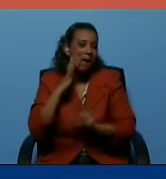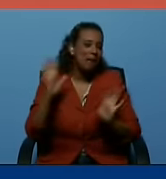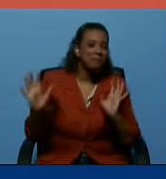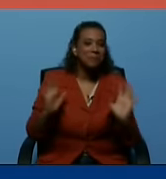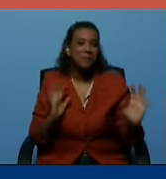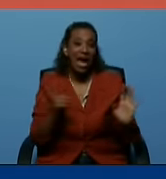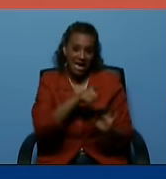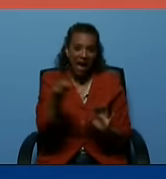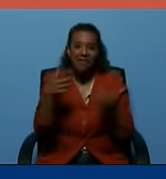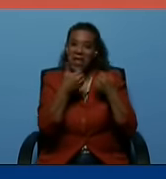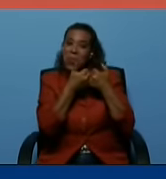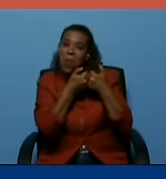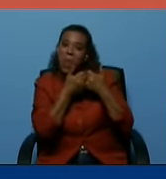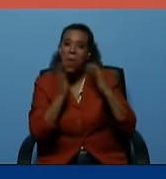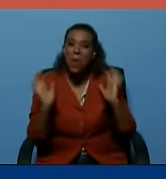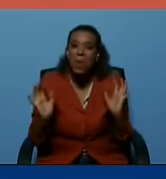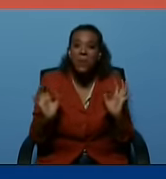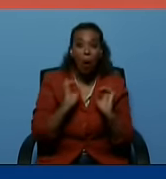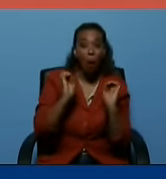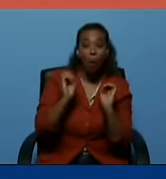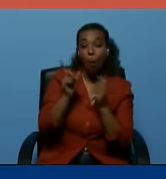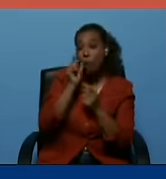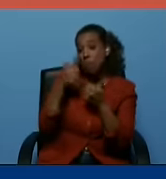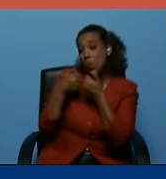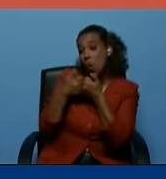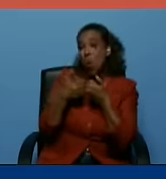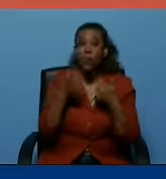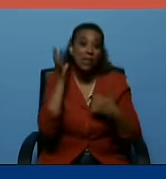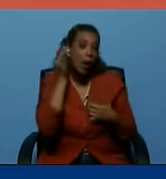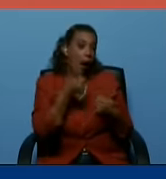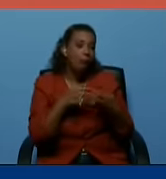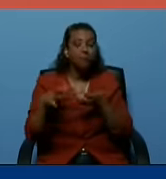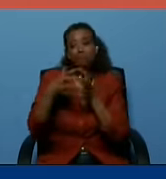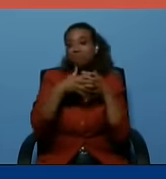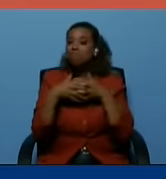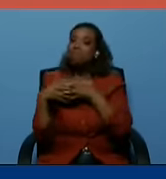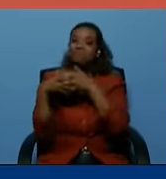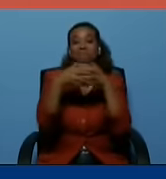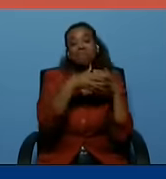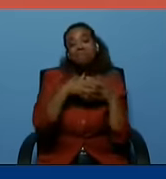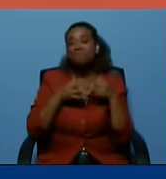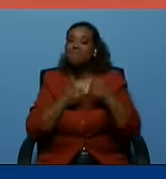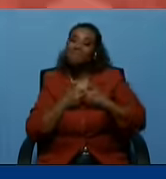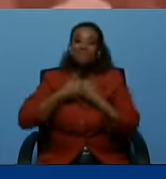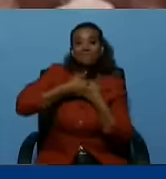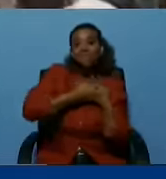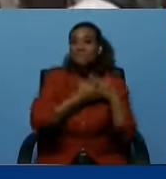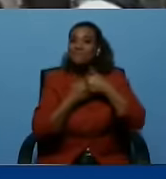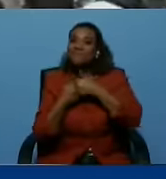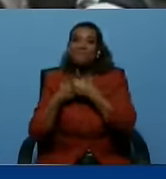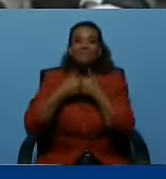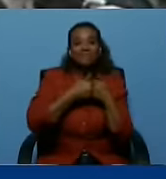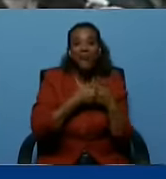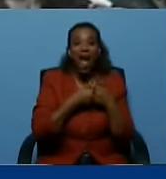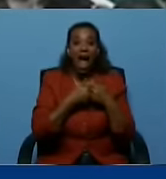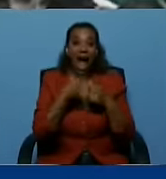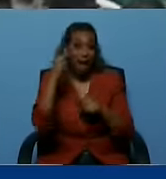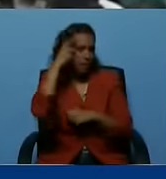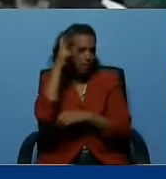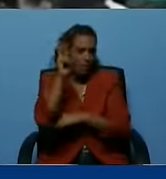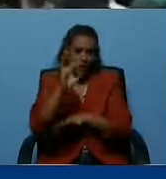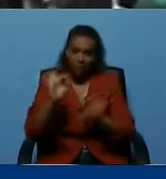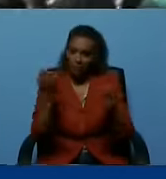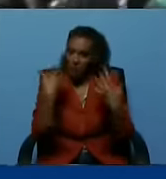El que tiene novia o novio lo agarra de la mano y se va y camina por ahí. El viernes ni se